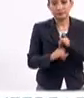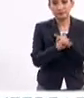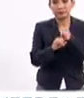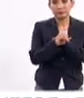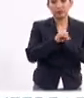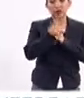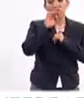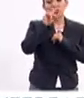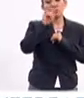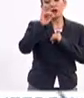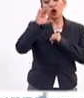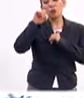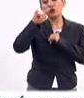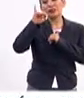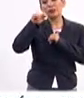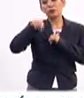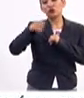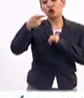página